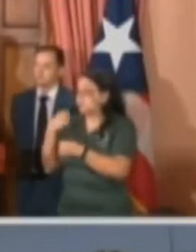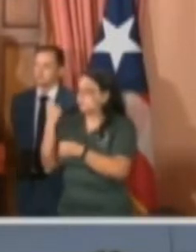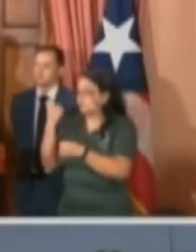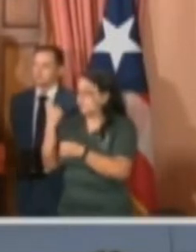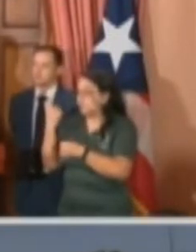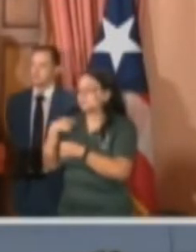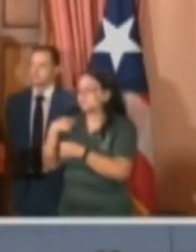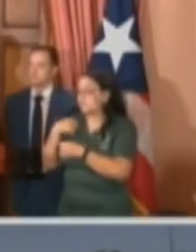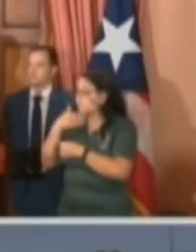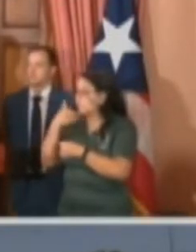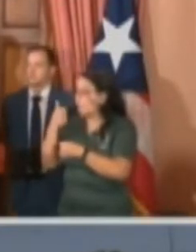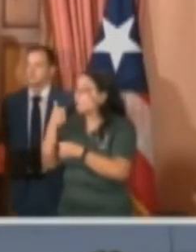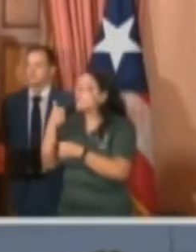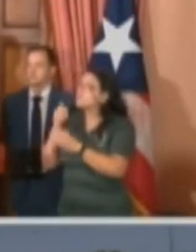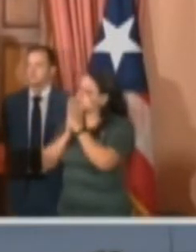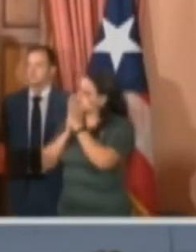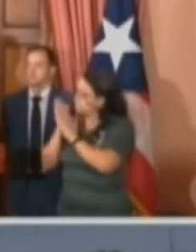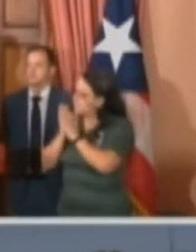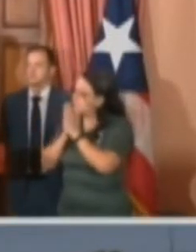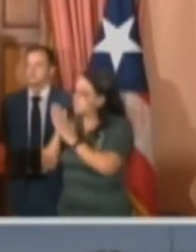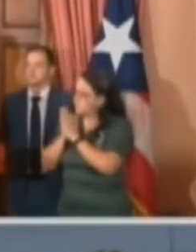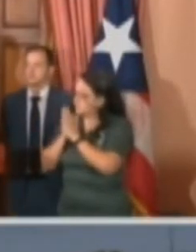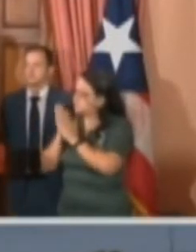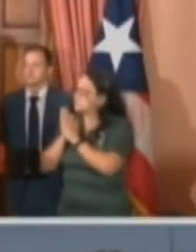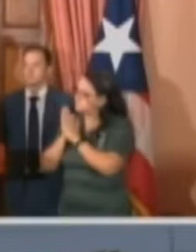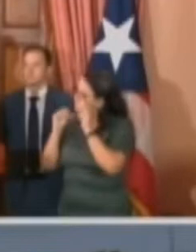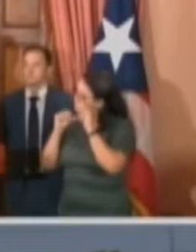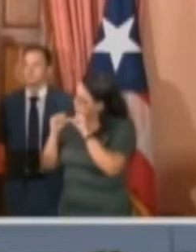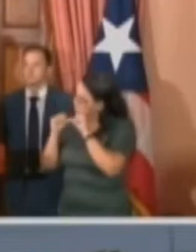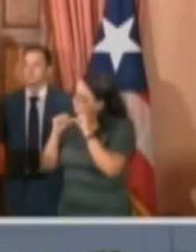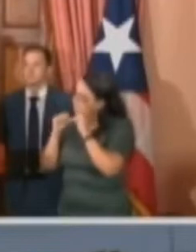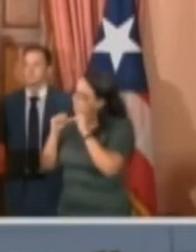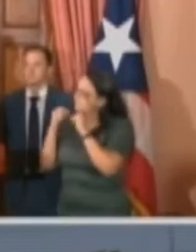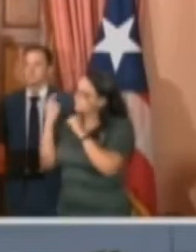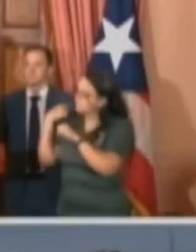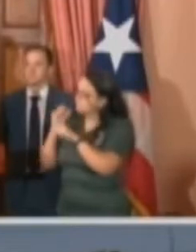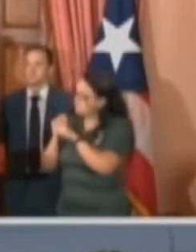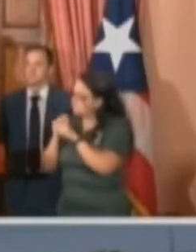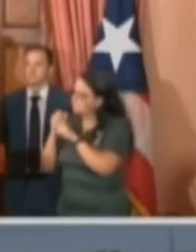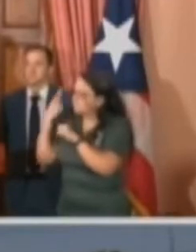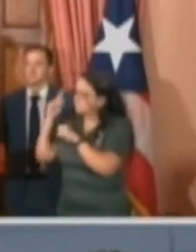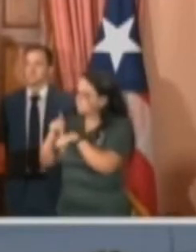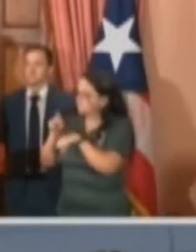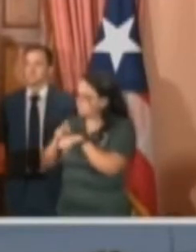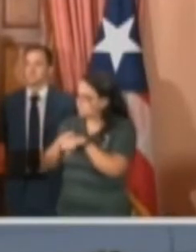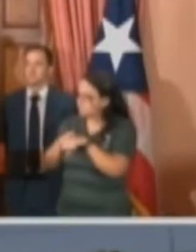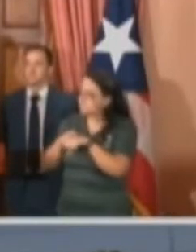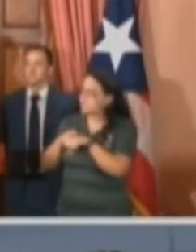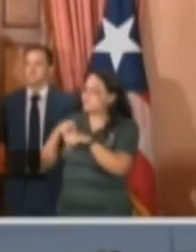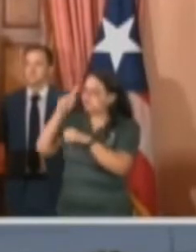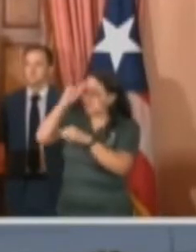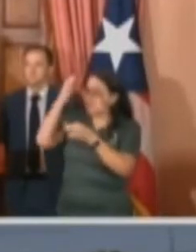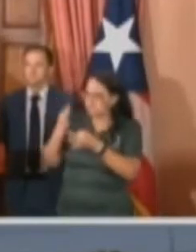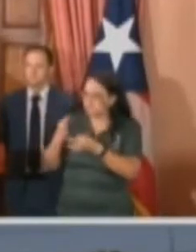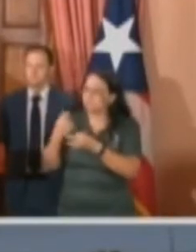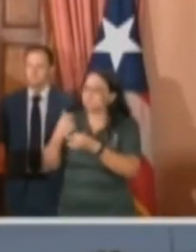íbamos a subasta, se la llevaba un señor que lo que cobraba por una cocina era